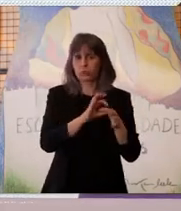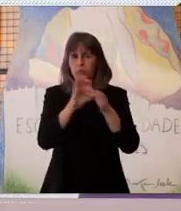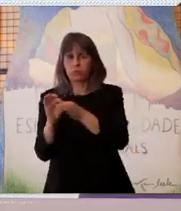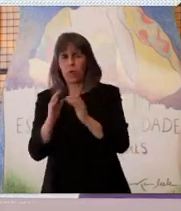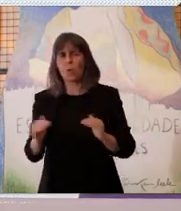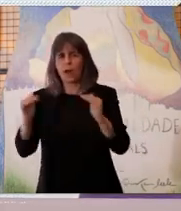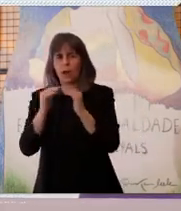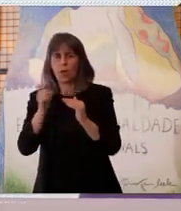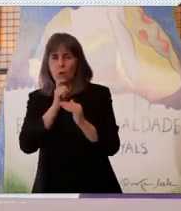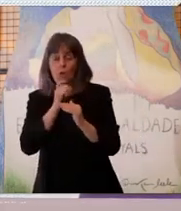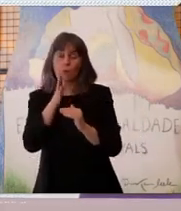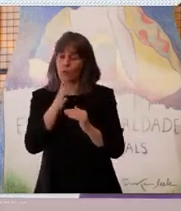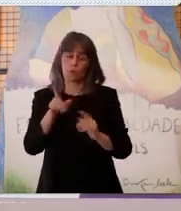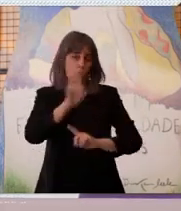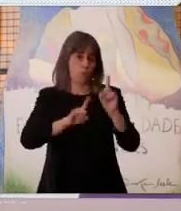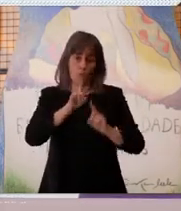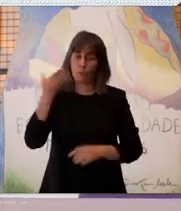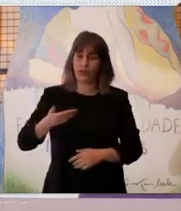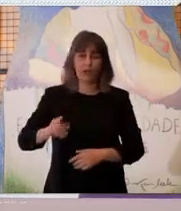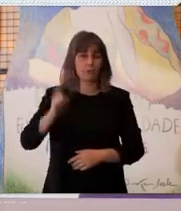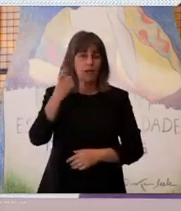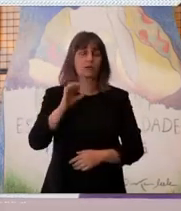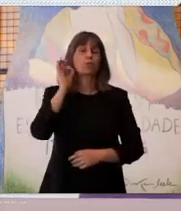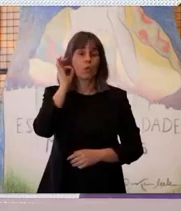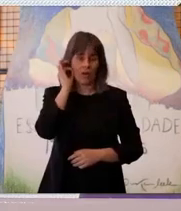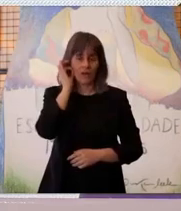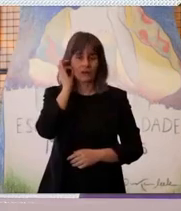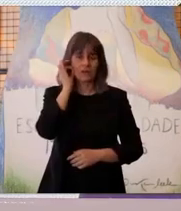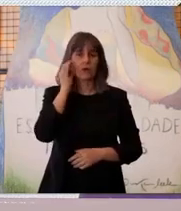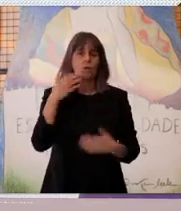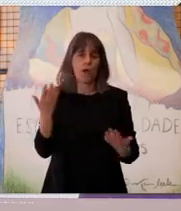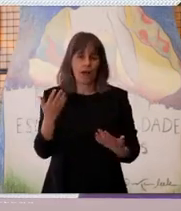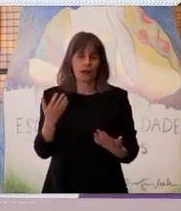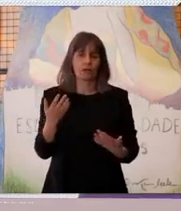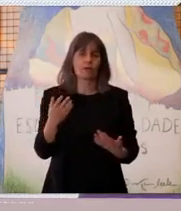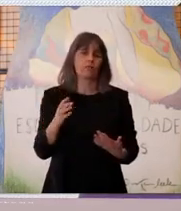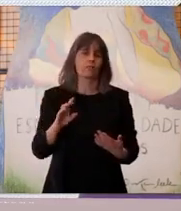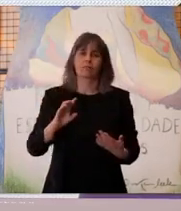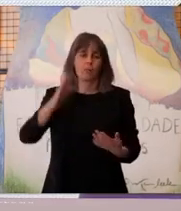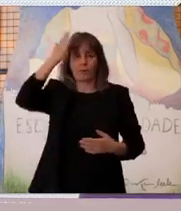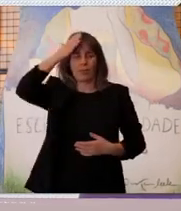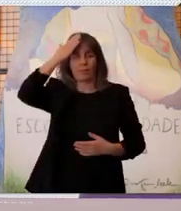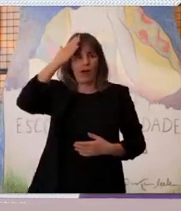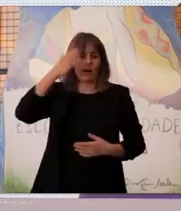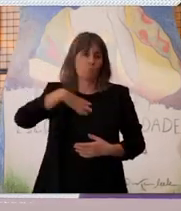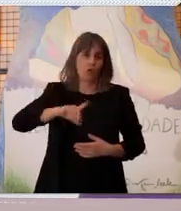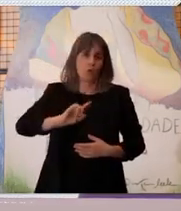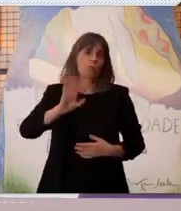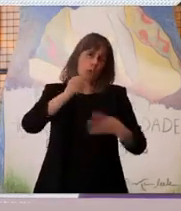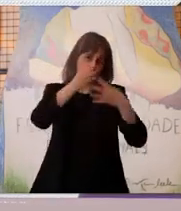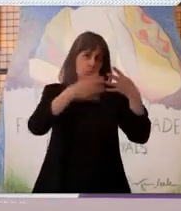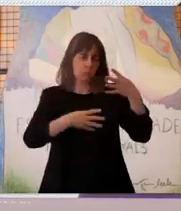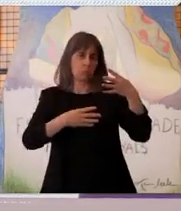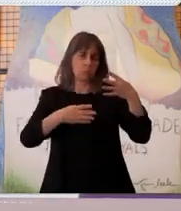uno de los mayores problemas de las mujeres el punto no voy a decir el uno pero entre los primeros que podemos hablar